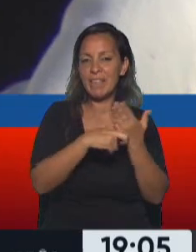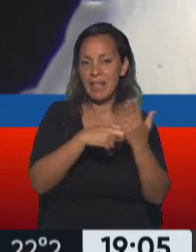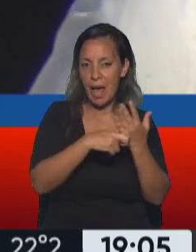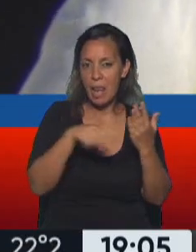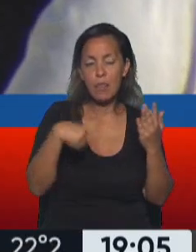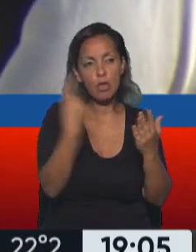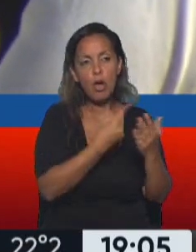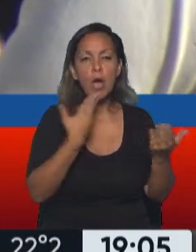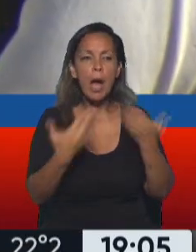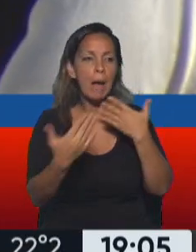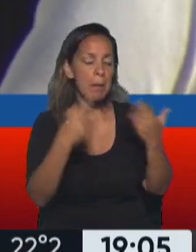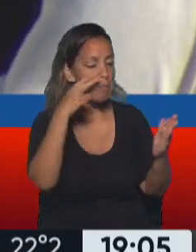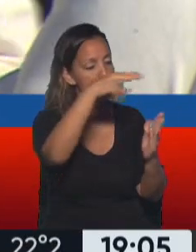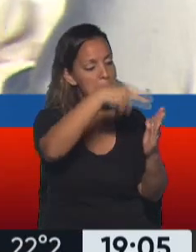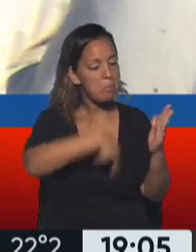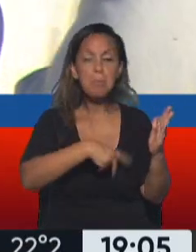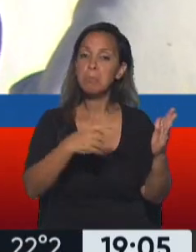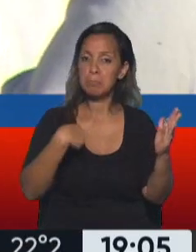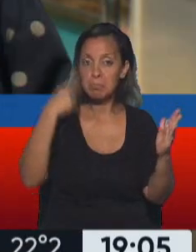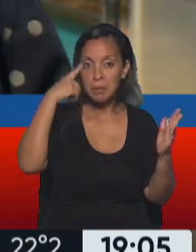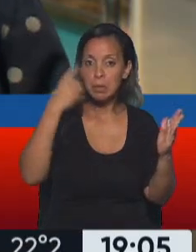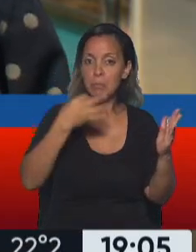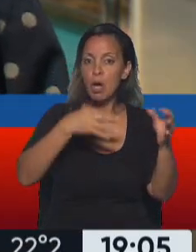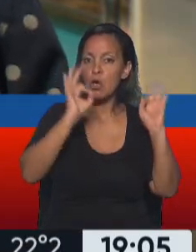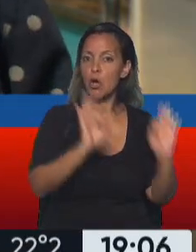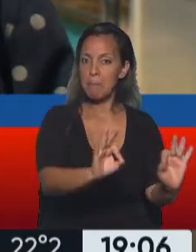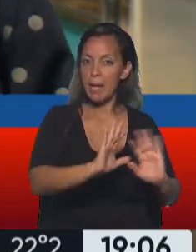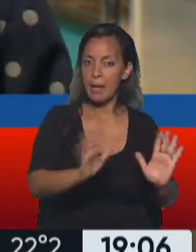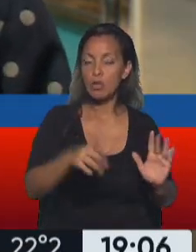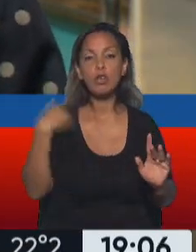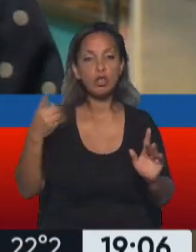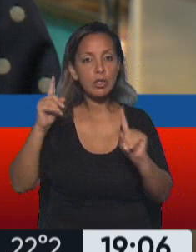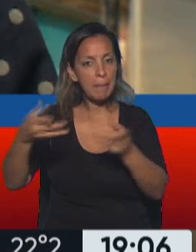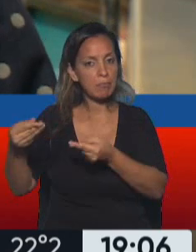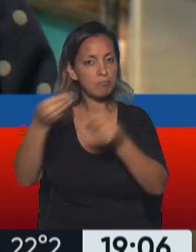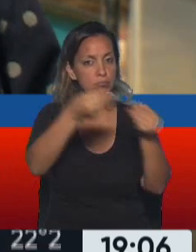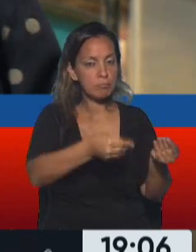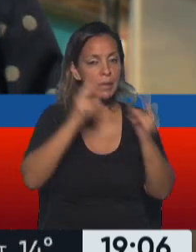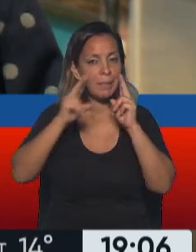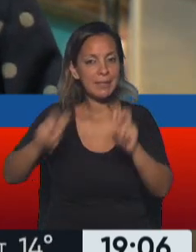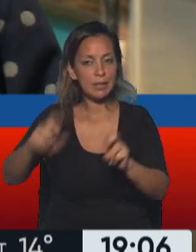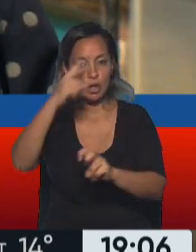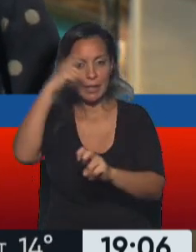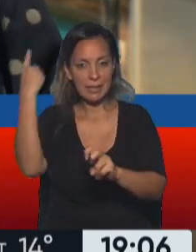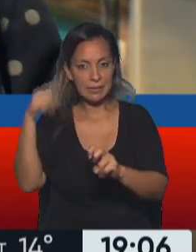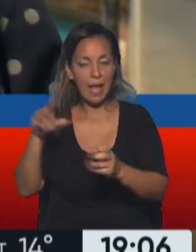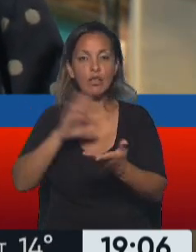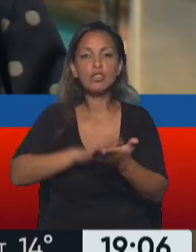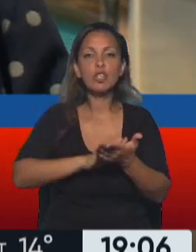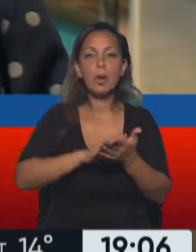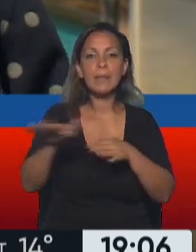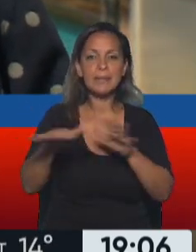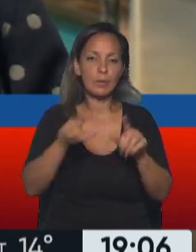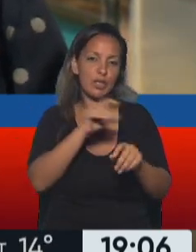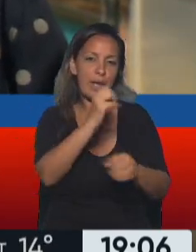que está completo. Nosotros también le entregamos una investigación que hizo el Estado Nacional sobre el caso